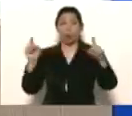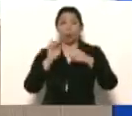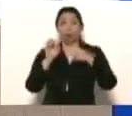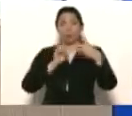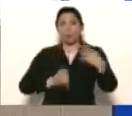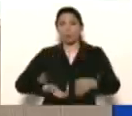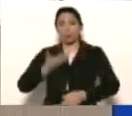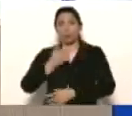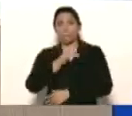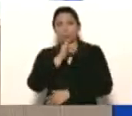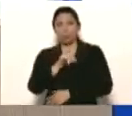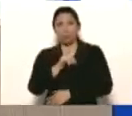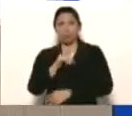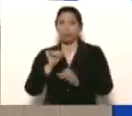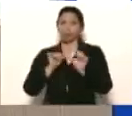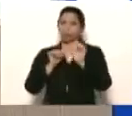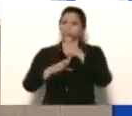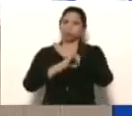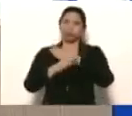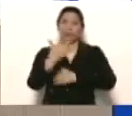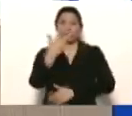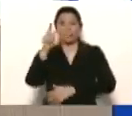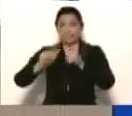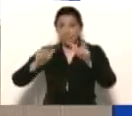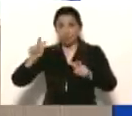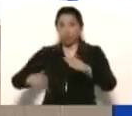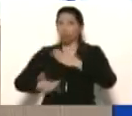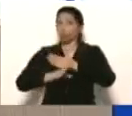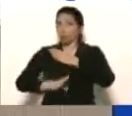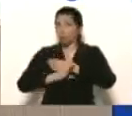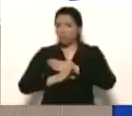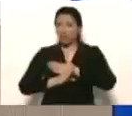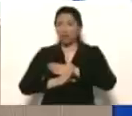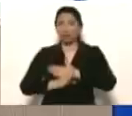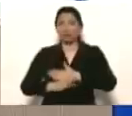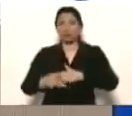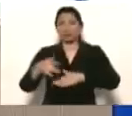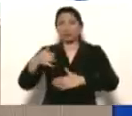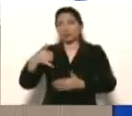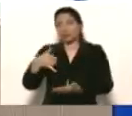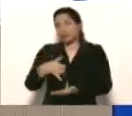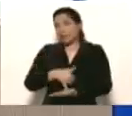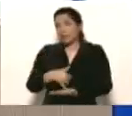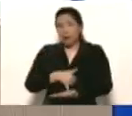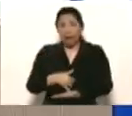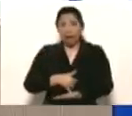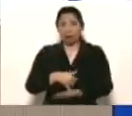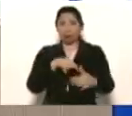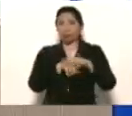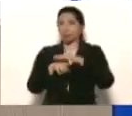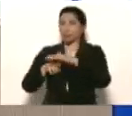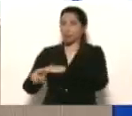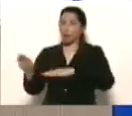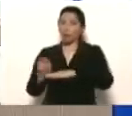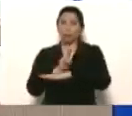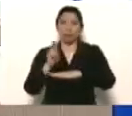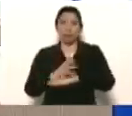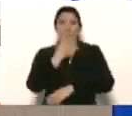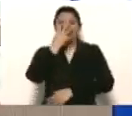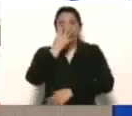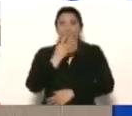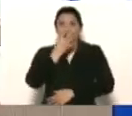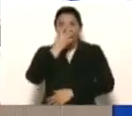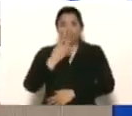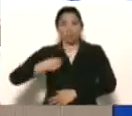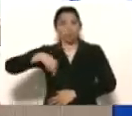importante es que mantenemos tres personas todavía en estado muy delicados ingresados en unidades de cuidados intensivos pero